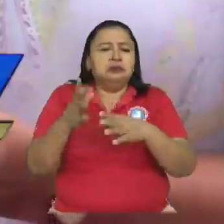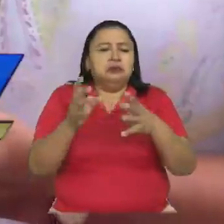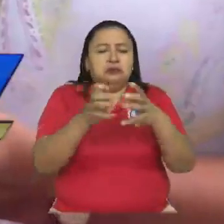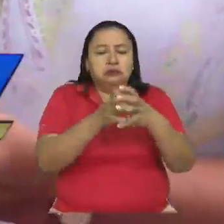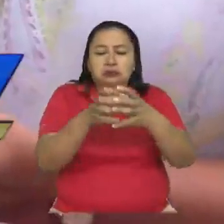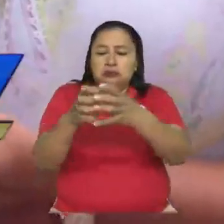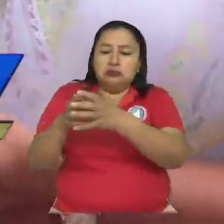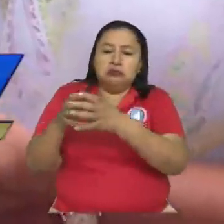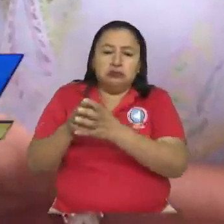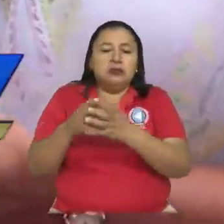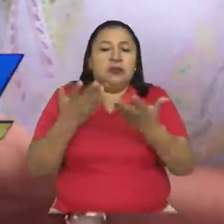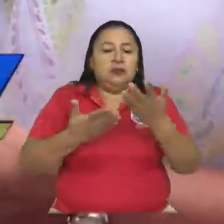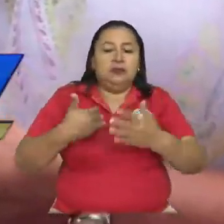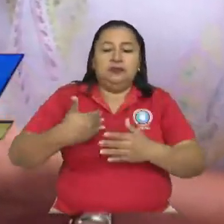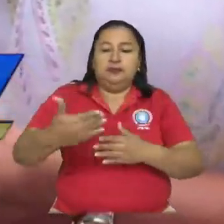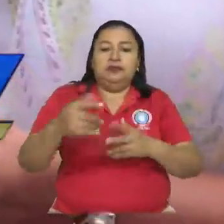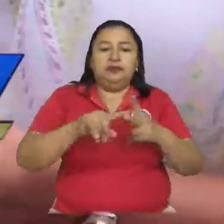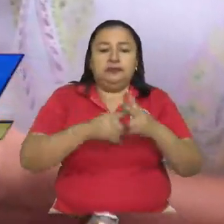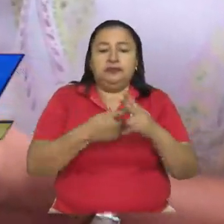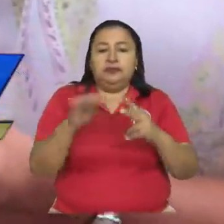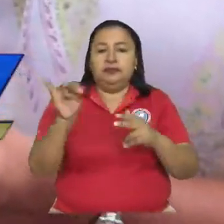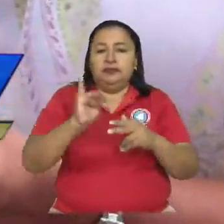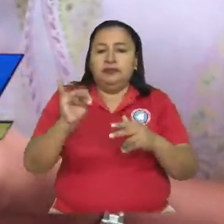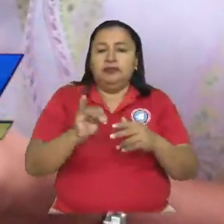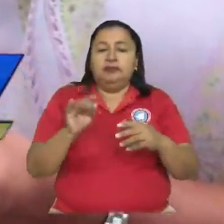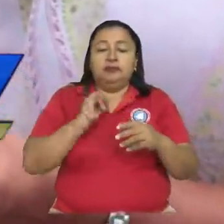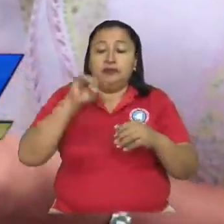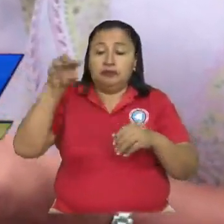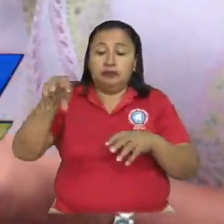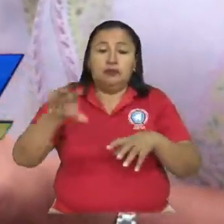también esos encuentros en cada uno de nuestros